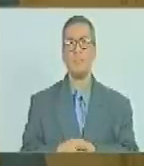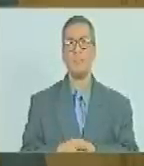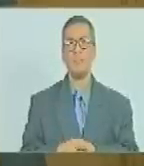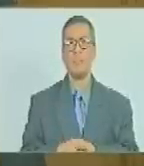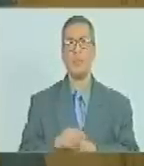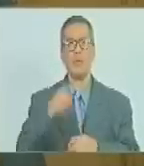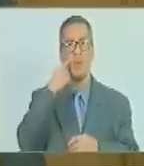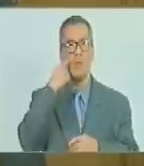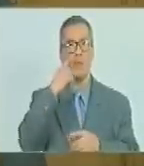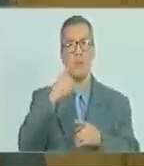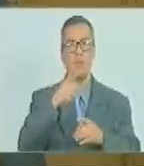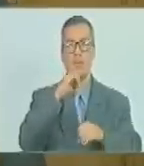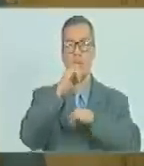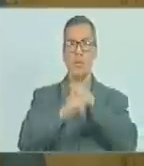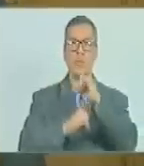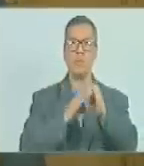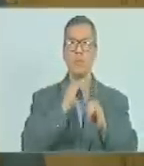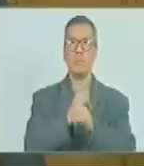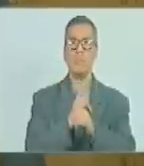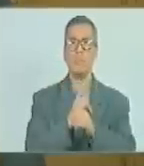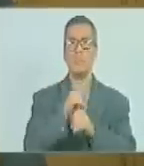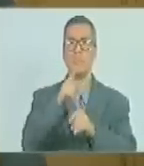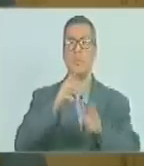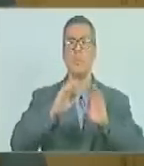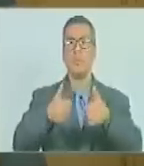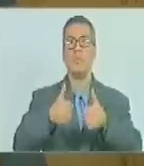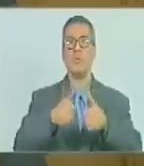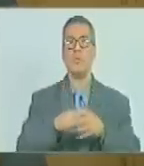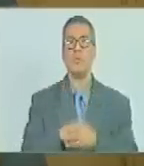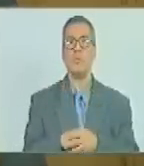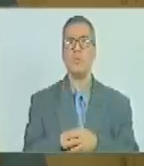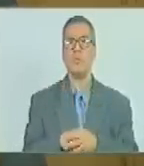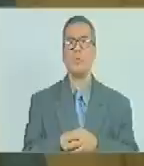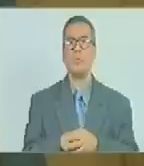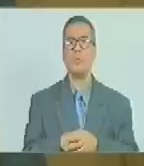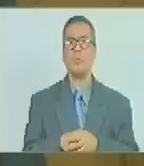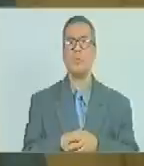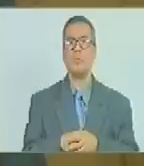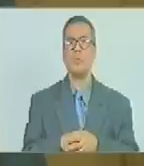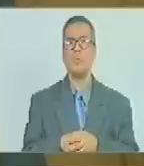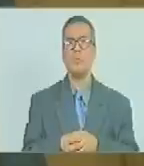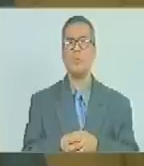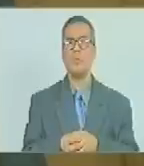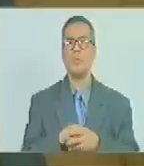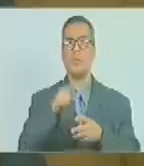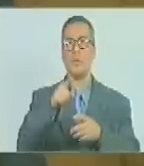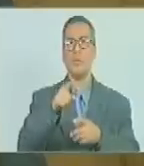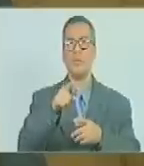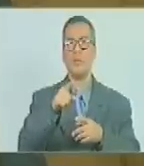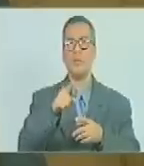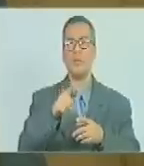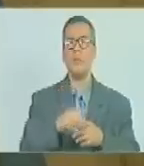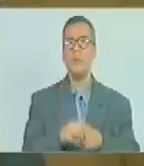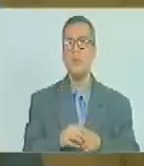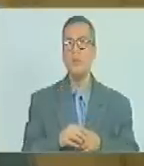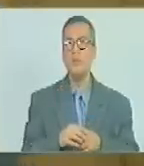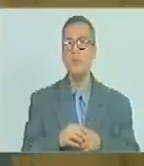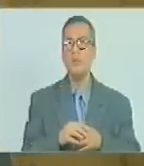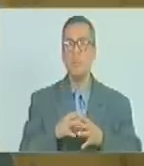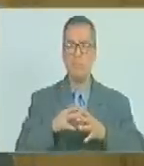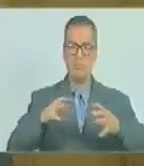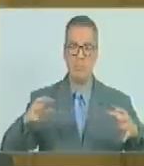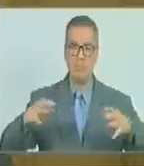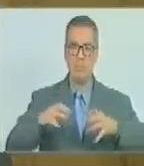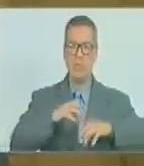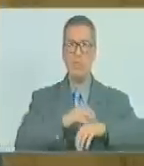desde el punto de vista internacional es el inicio del despliegue de una feroz